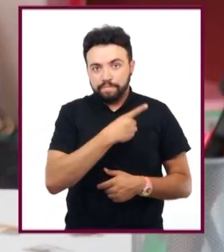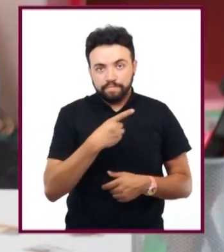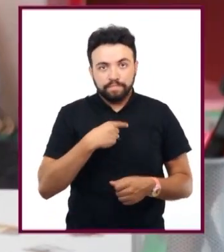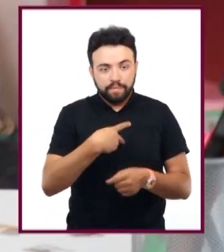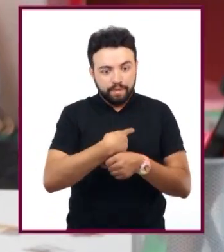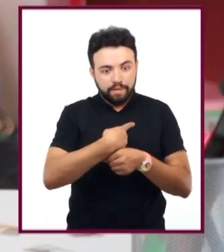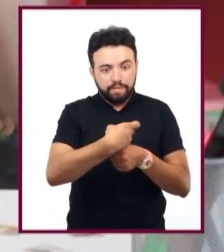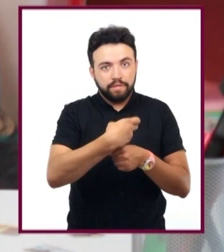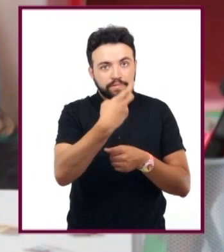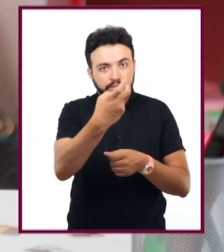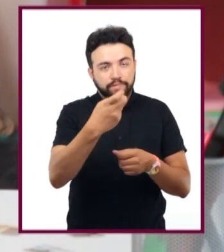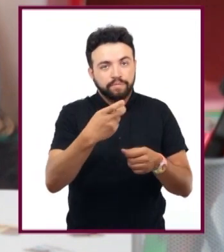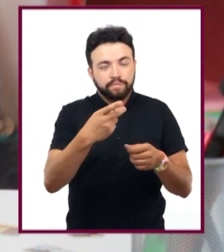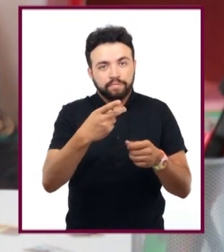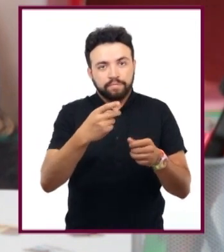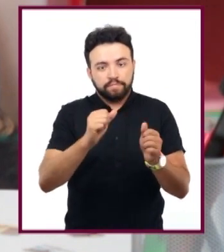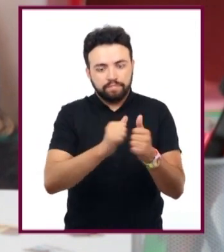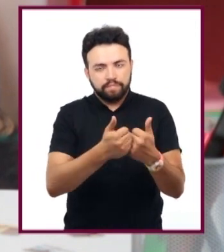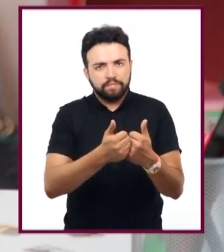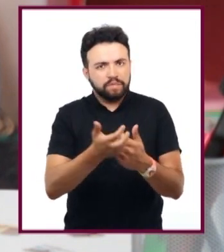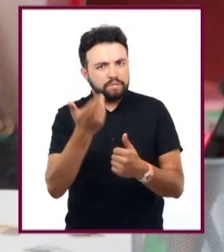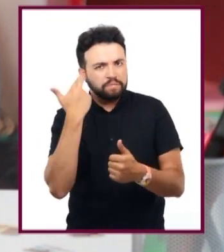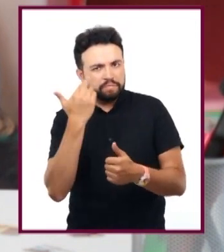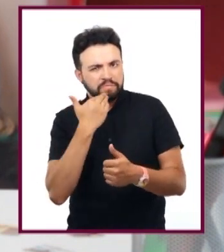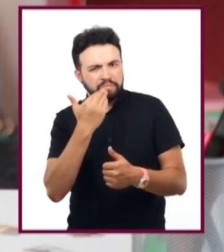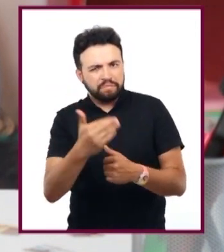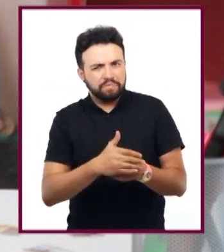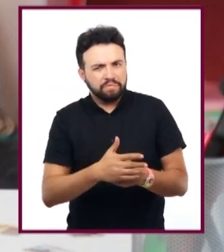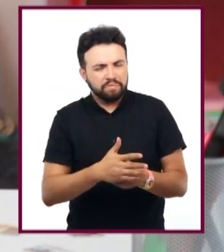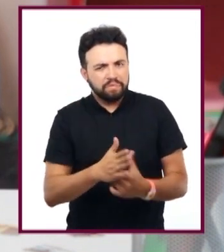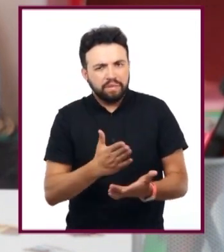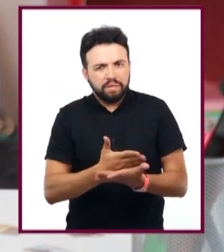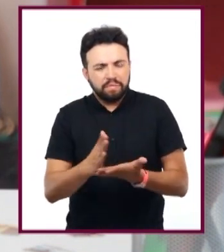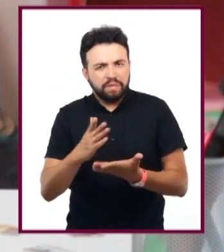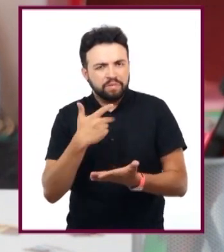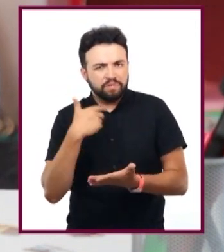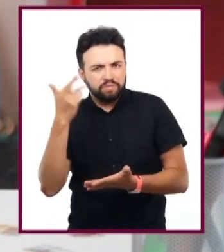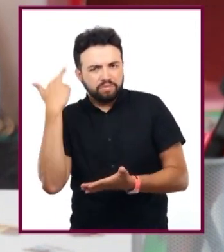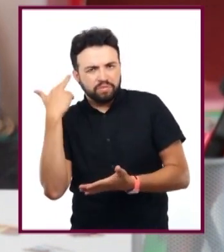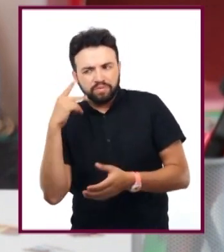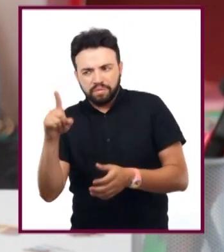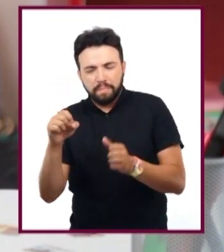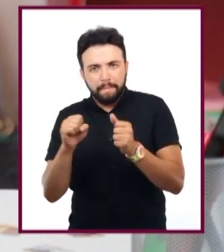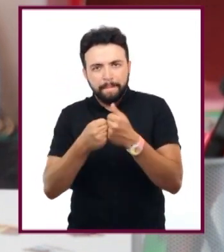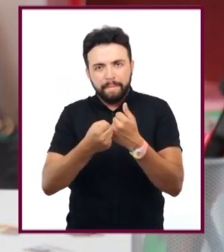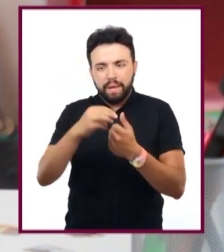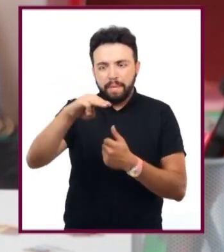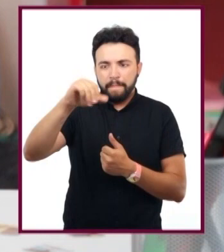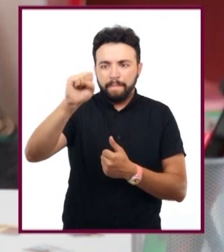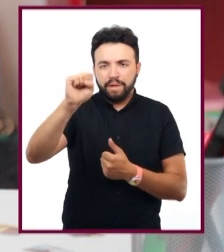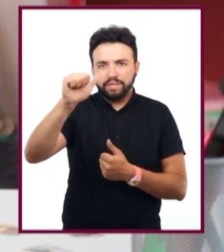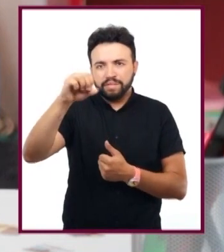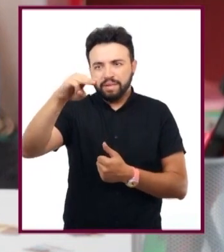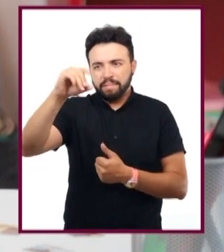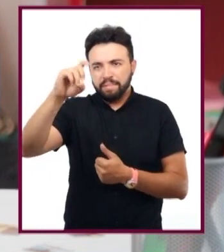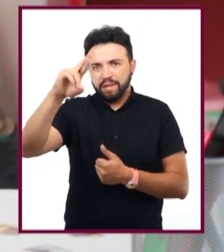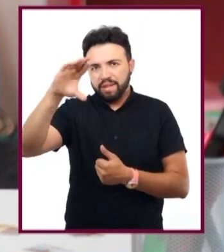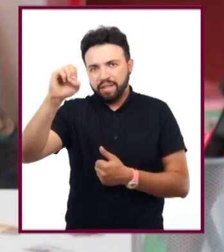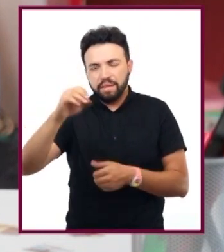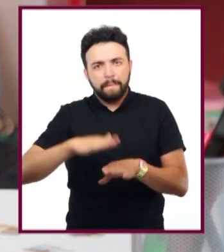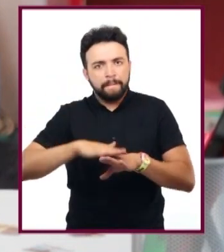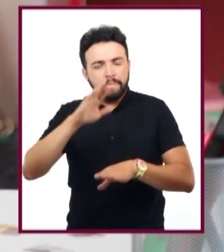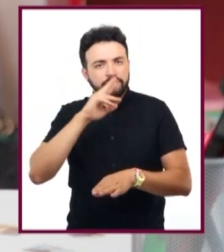vas a tener que invitar de ese pan. Oye, suena muy bien. Además, he escuchado que el pan de masa madre es mucho mejor para la salud que el